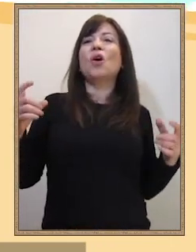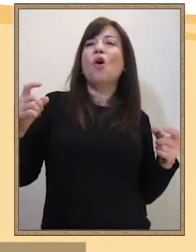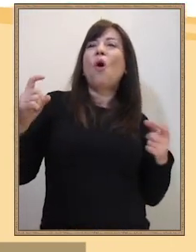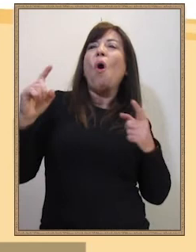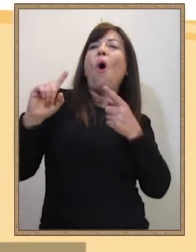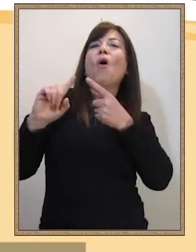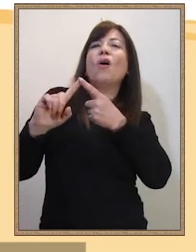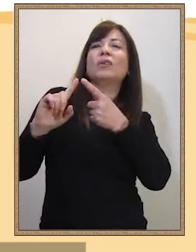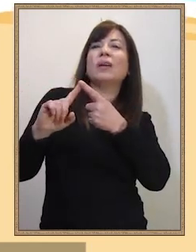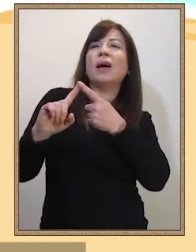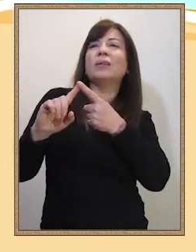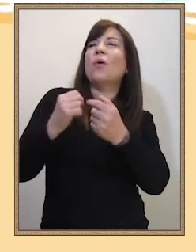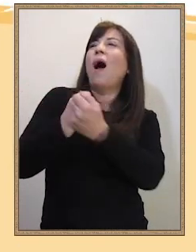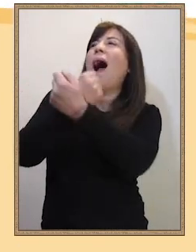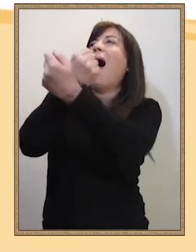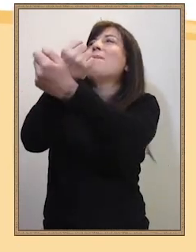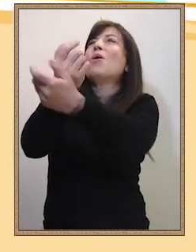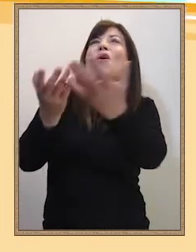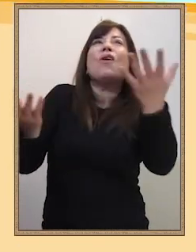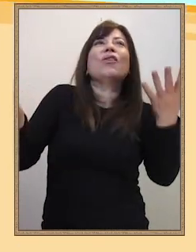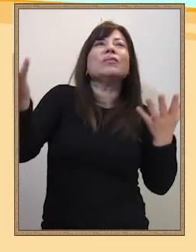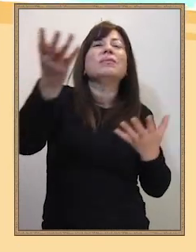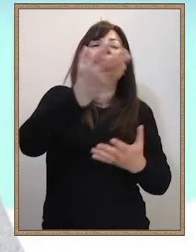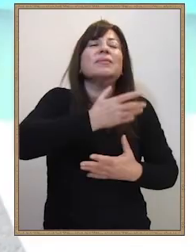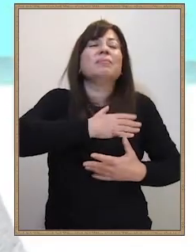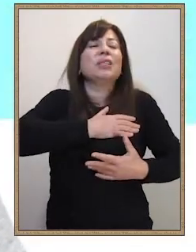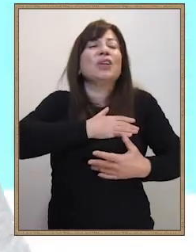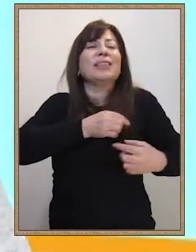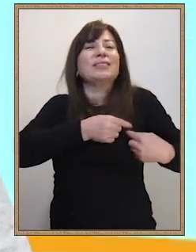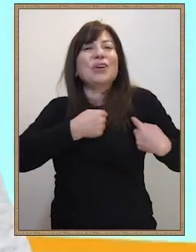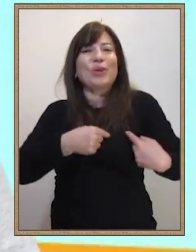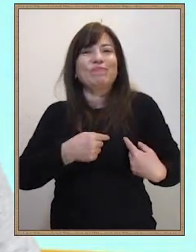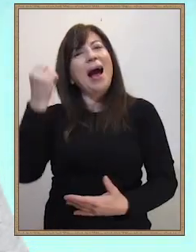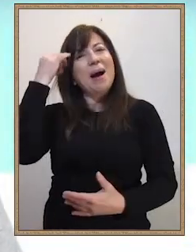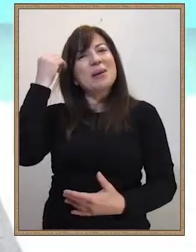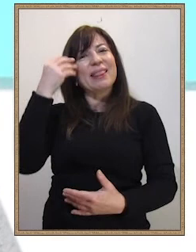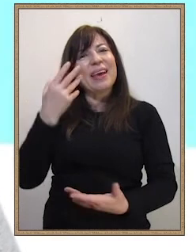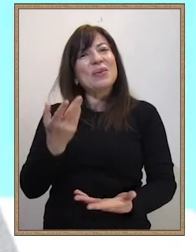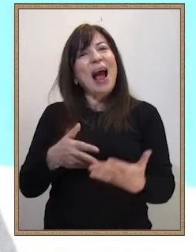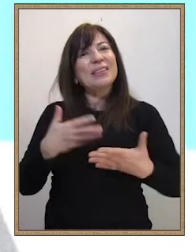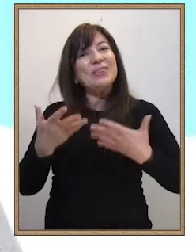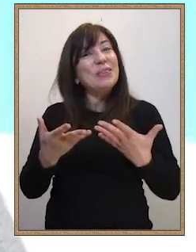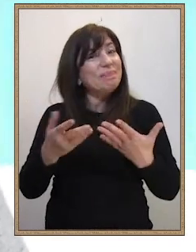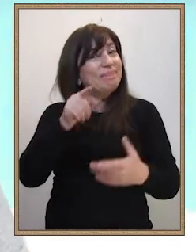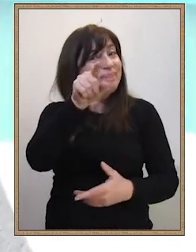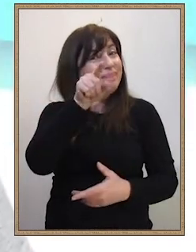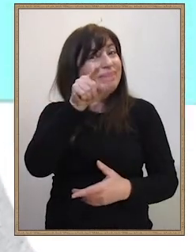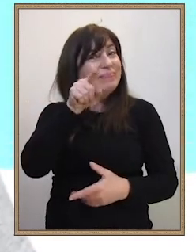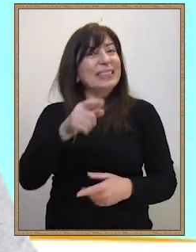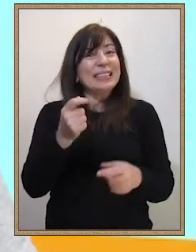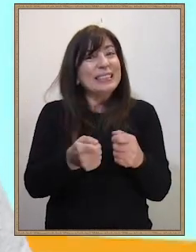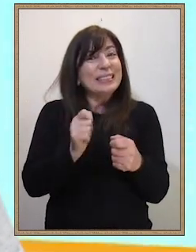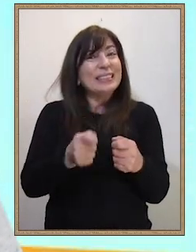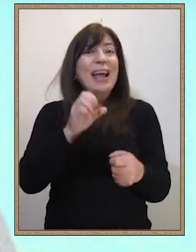a conectarme con todo el amor que está en mi corazón. Vamos a ir al juego del mantra y